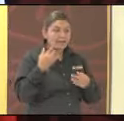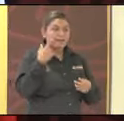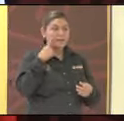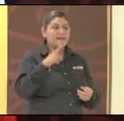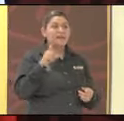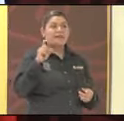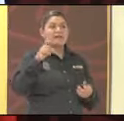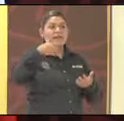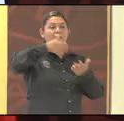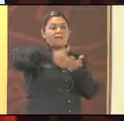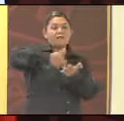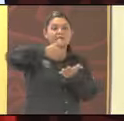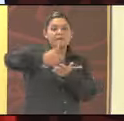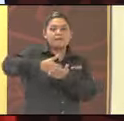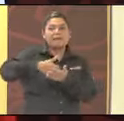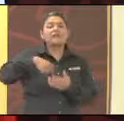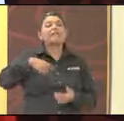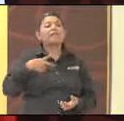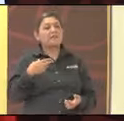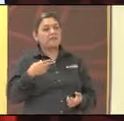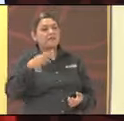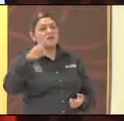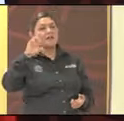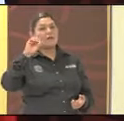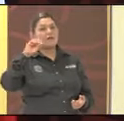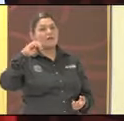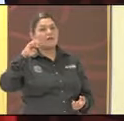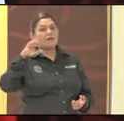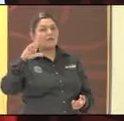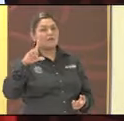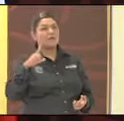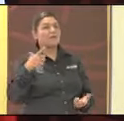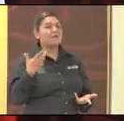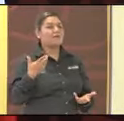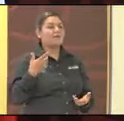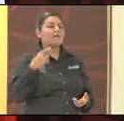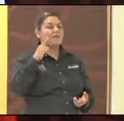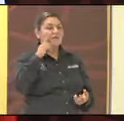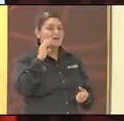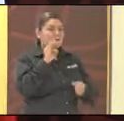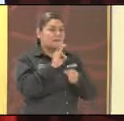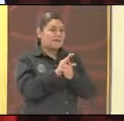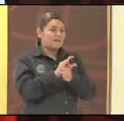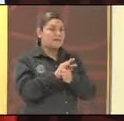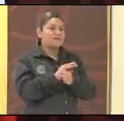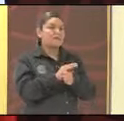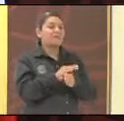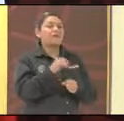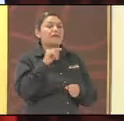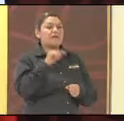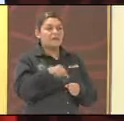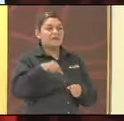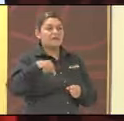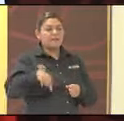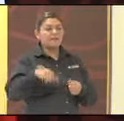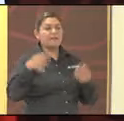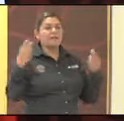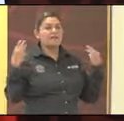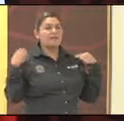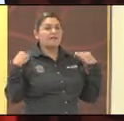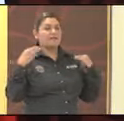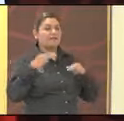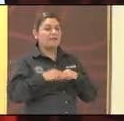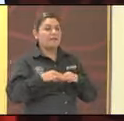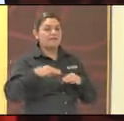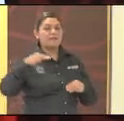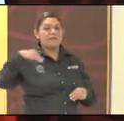de la draga, también a Rome, subdelegado regional de Protección Civil, a nivel local, a la maestra María Luisa Cuevas,